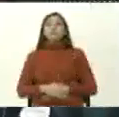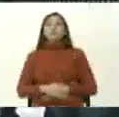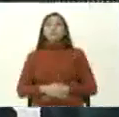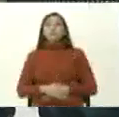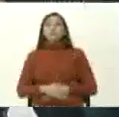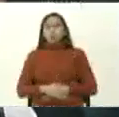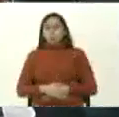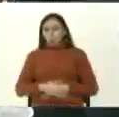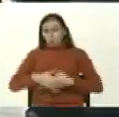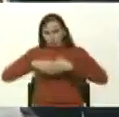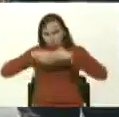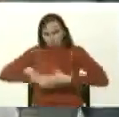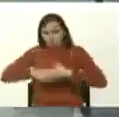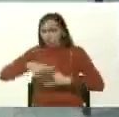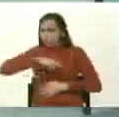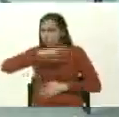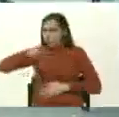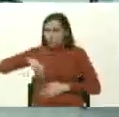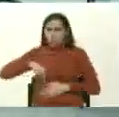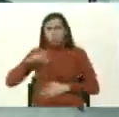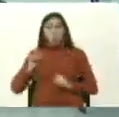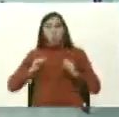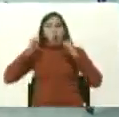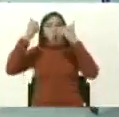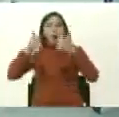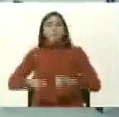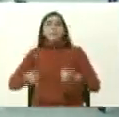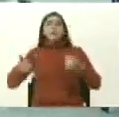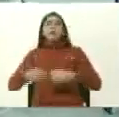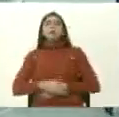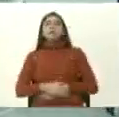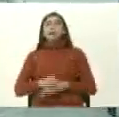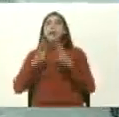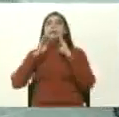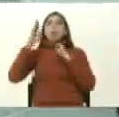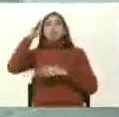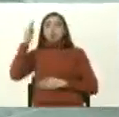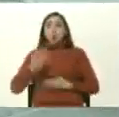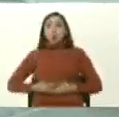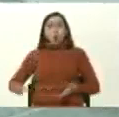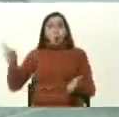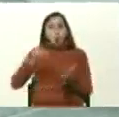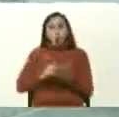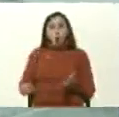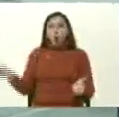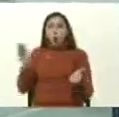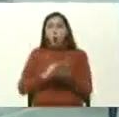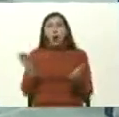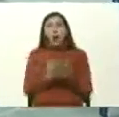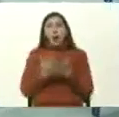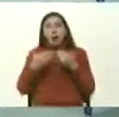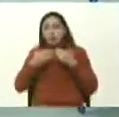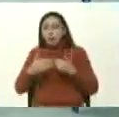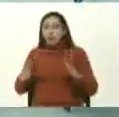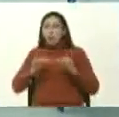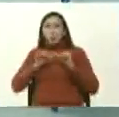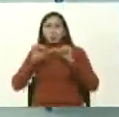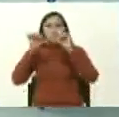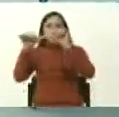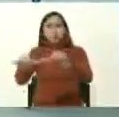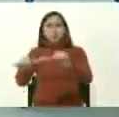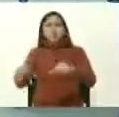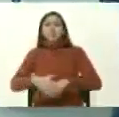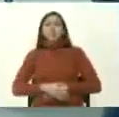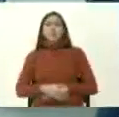un placer para nosotros comenzar el día de hoy con la bendición de Dios este retorno a clase seguro y progresivo.